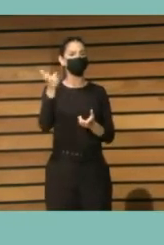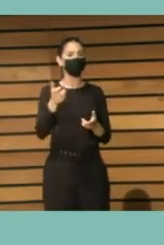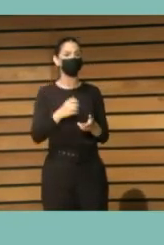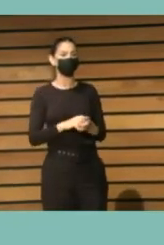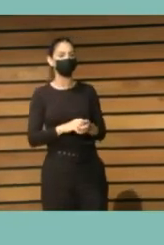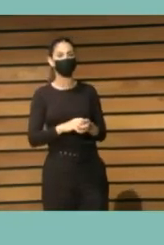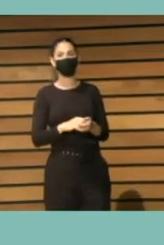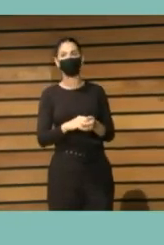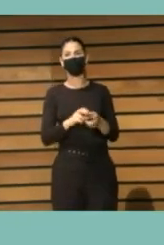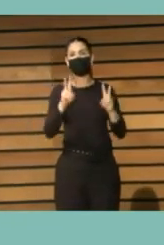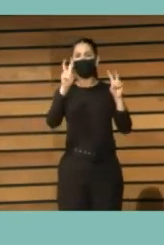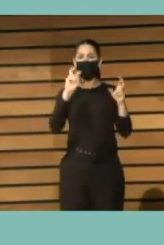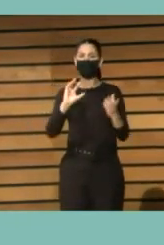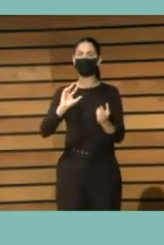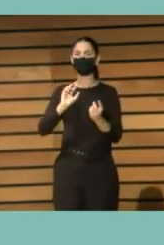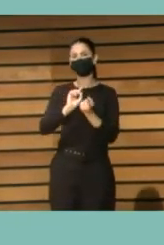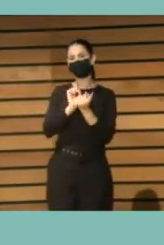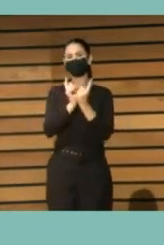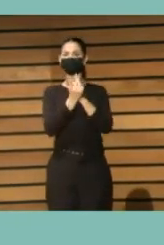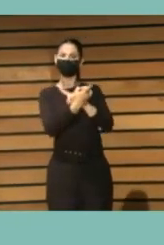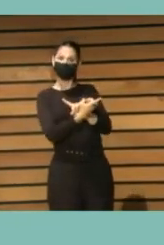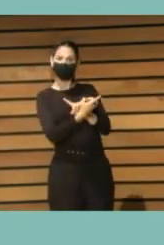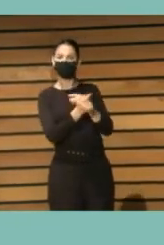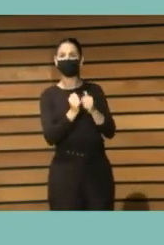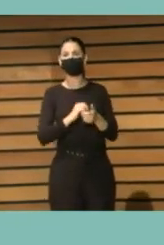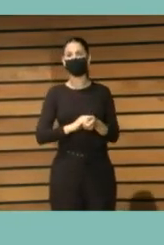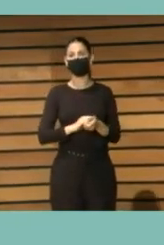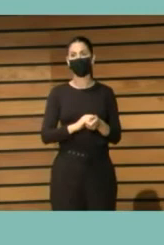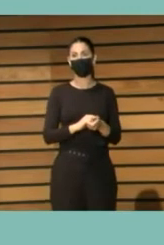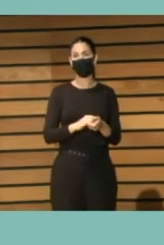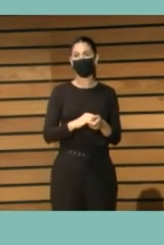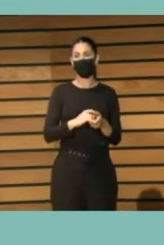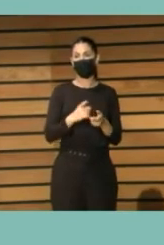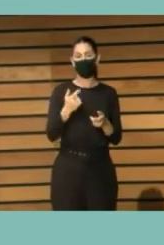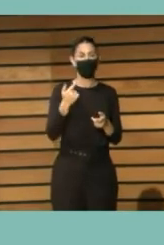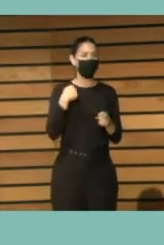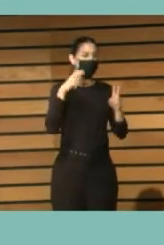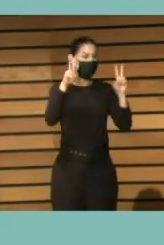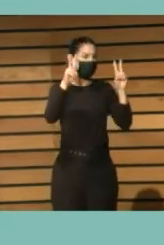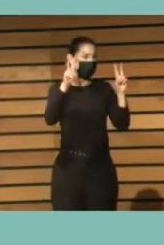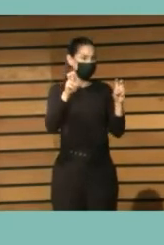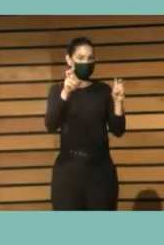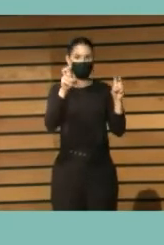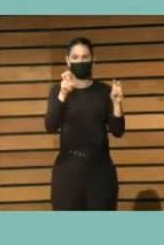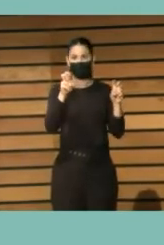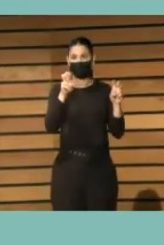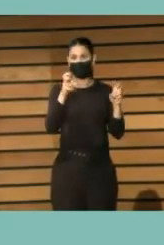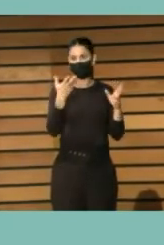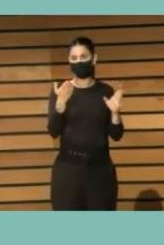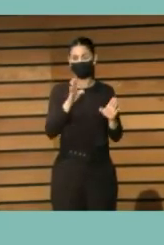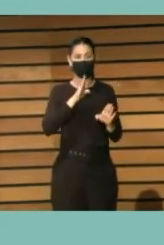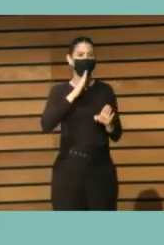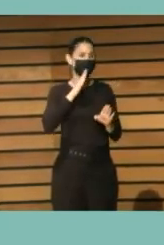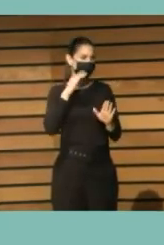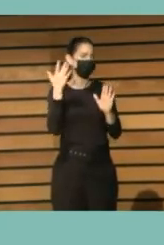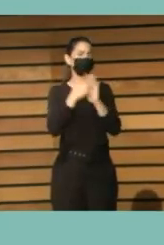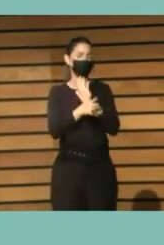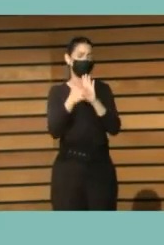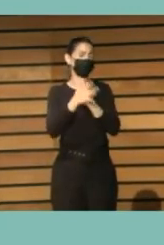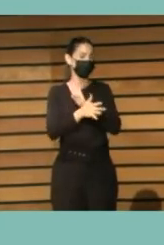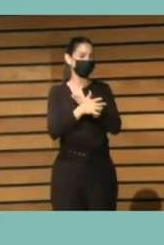de la transformación. Y no es la primera vez, ¿no?, que se habla de este tema, de cómo han de evolucionar las